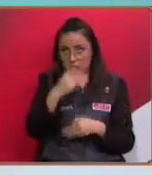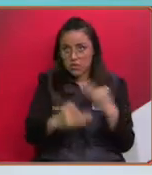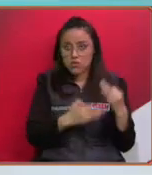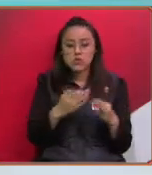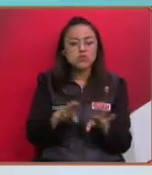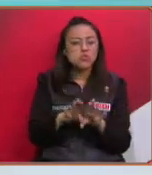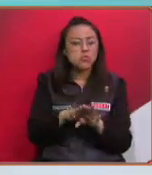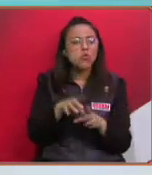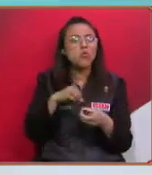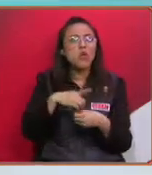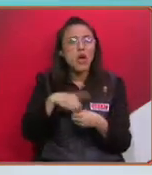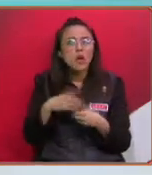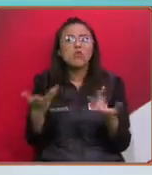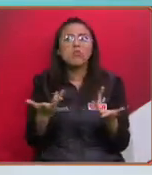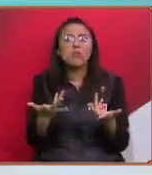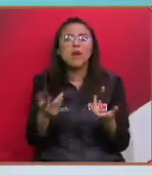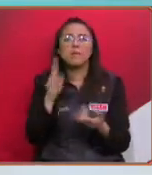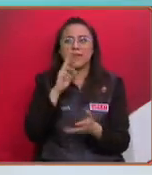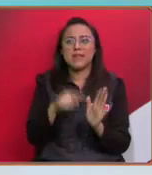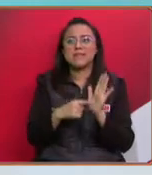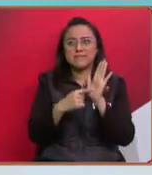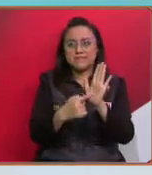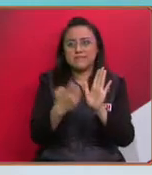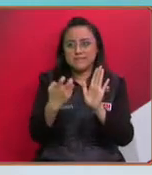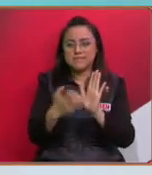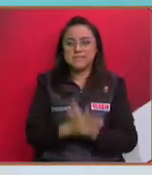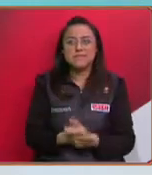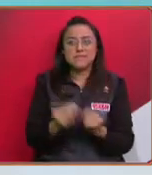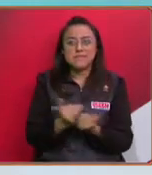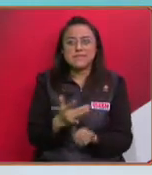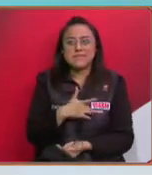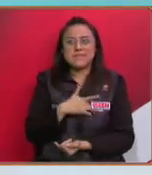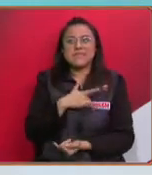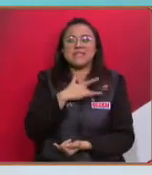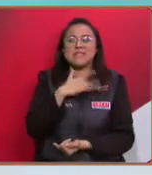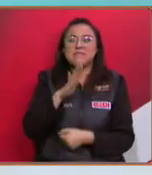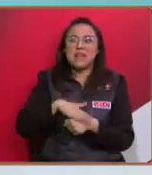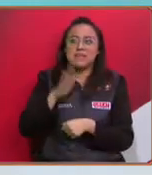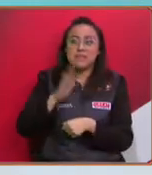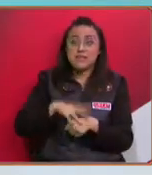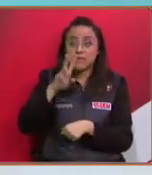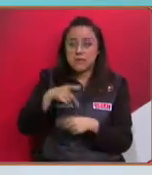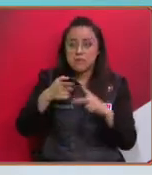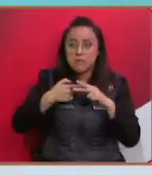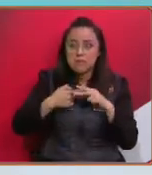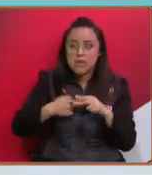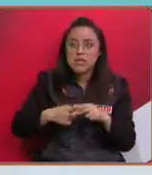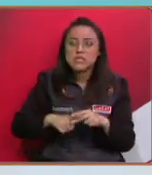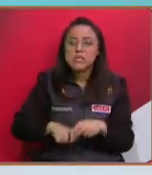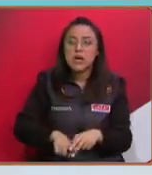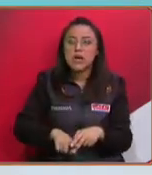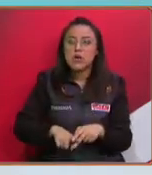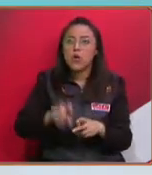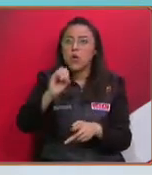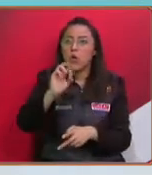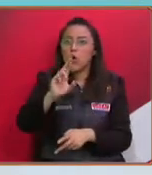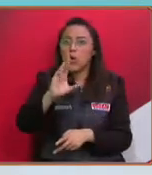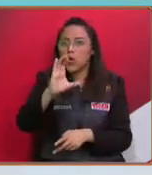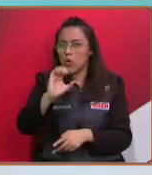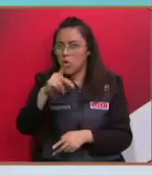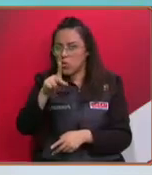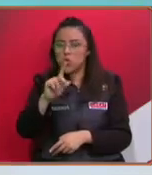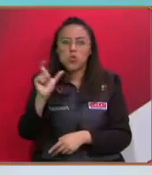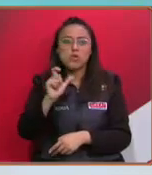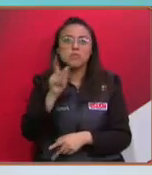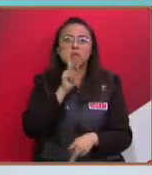que, ¿cómo donamos? ¿Cómo hacemos? Aquí es un ejemplo perfecto. ¿Sabes qué? Digo, también te emocionas todavía más, porque al principio empezamos nada más con las Oroch. Cuando